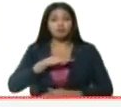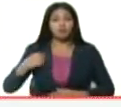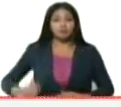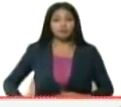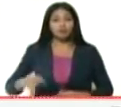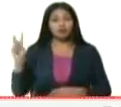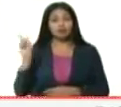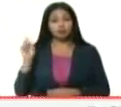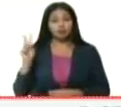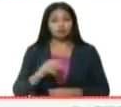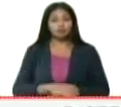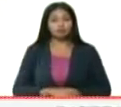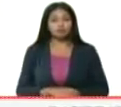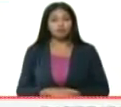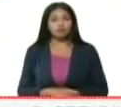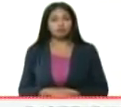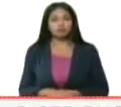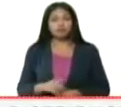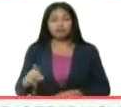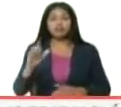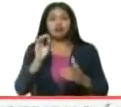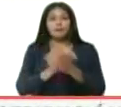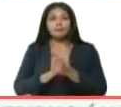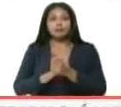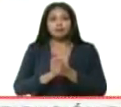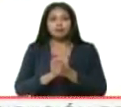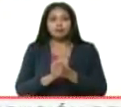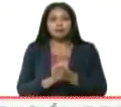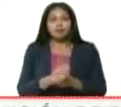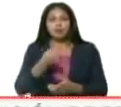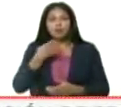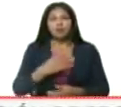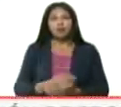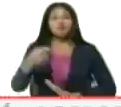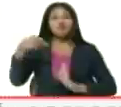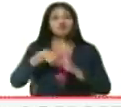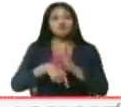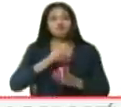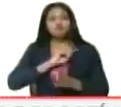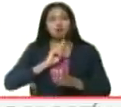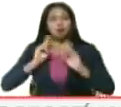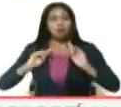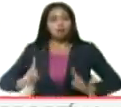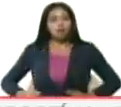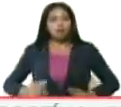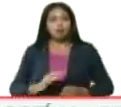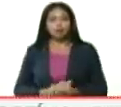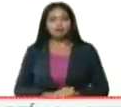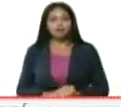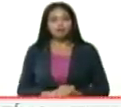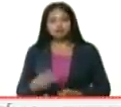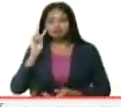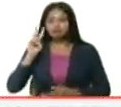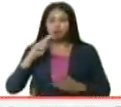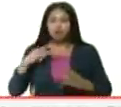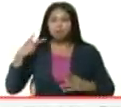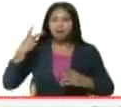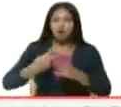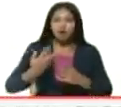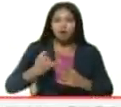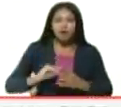Venezuela es una amistad fecunda, profundamente humana, basado en valores